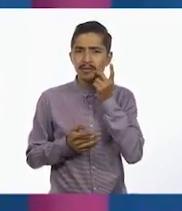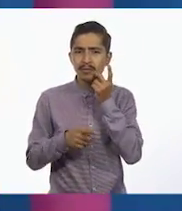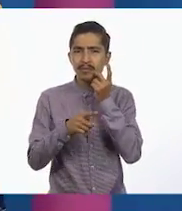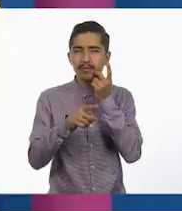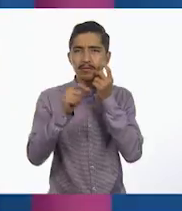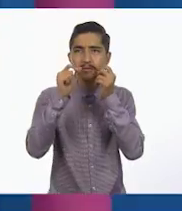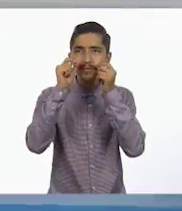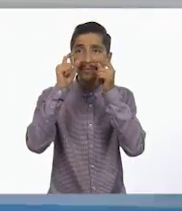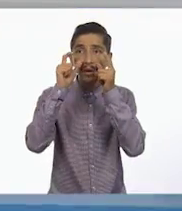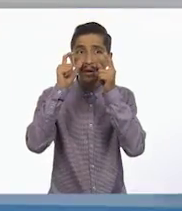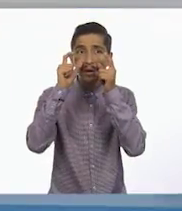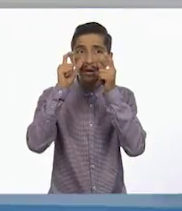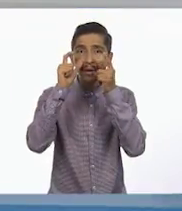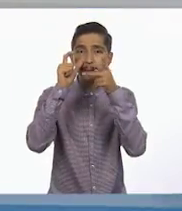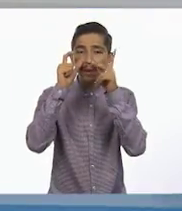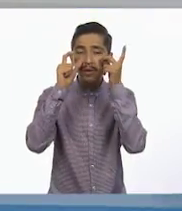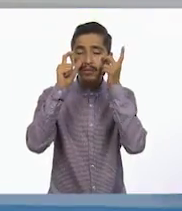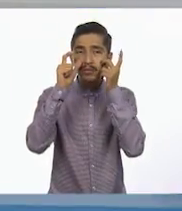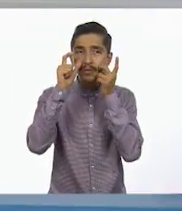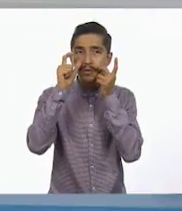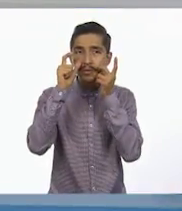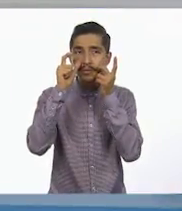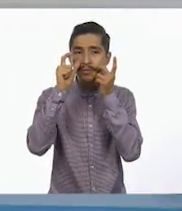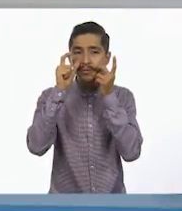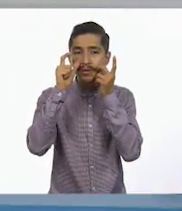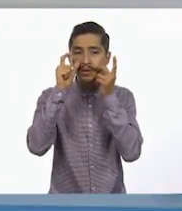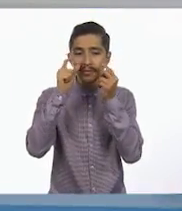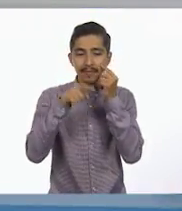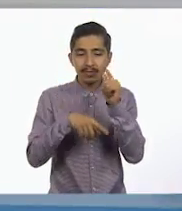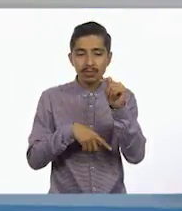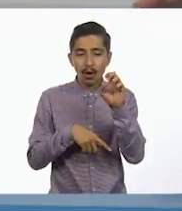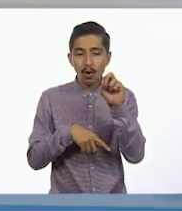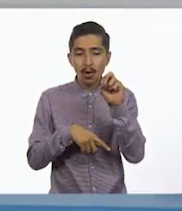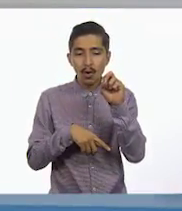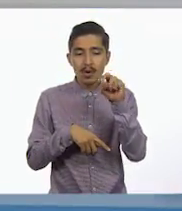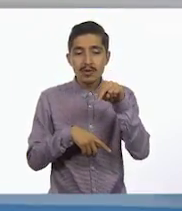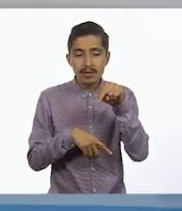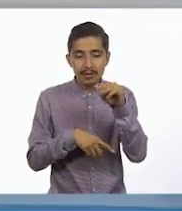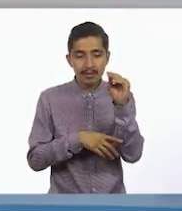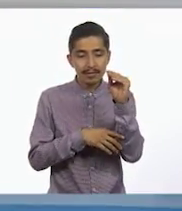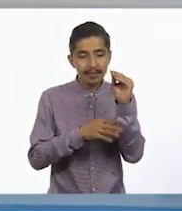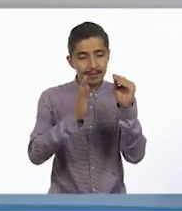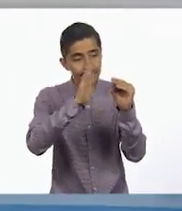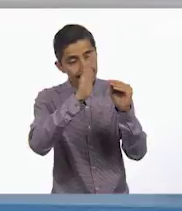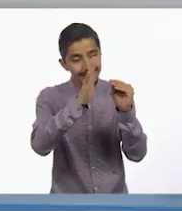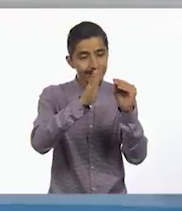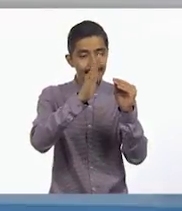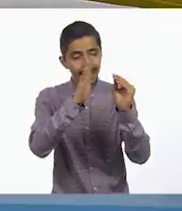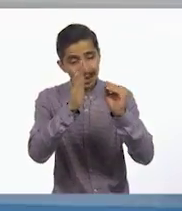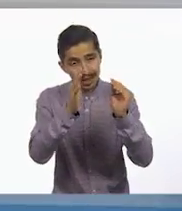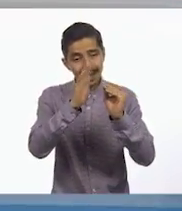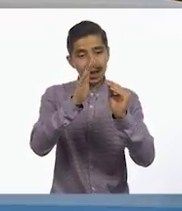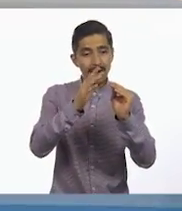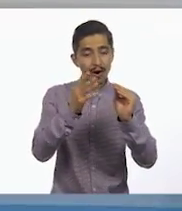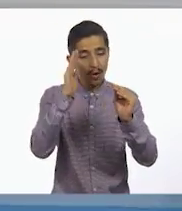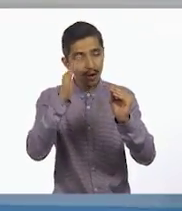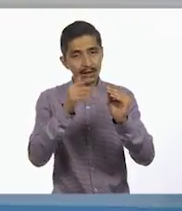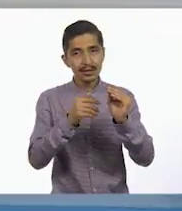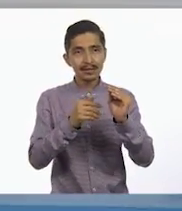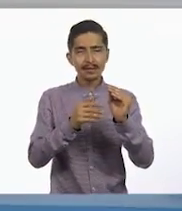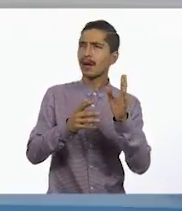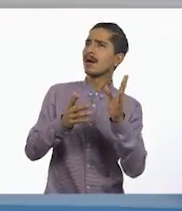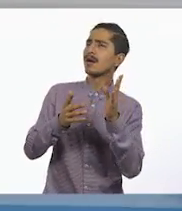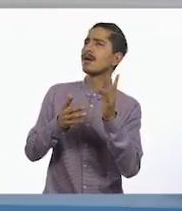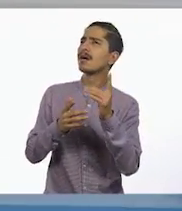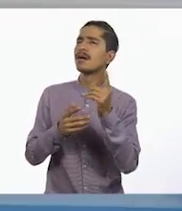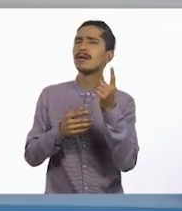ojos abiertos. Ton, Pero si me acaba de saludar, profesor. Ton. ¿Sí?